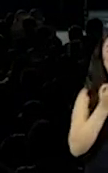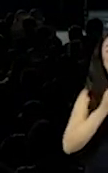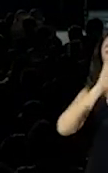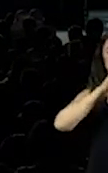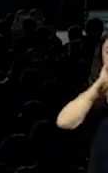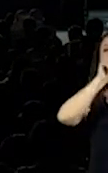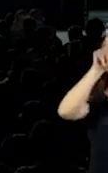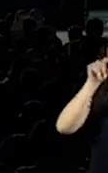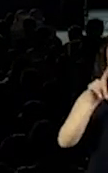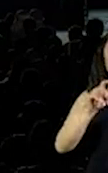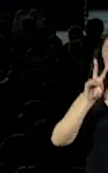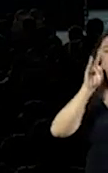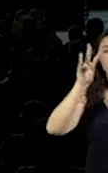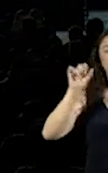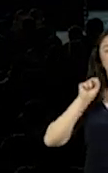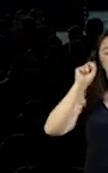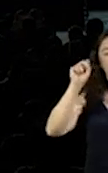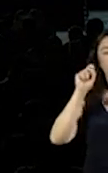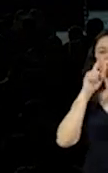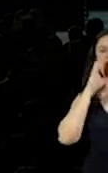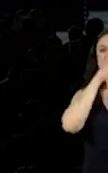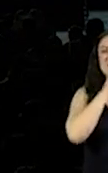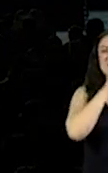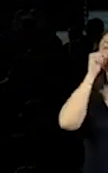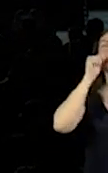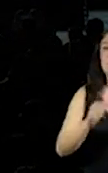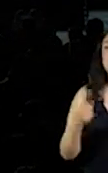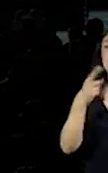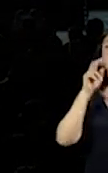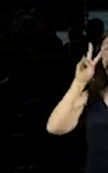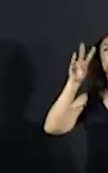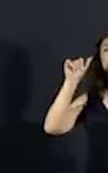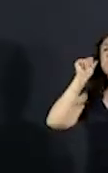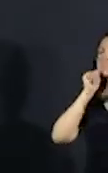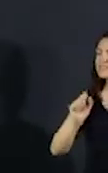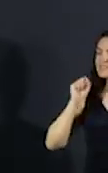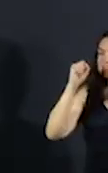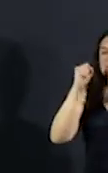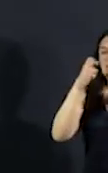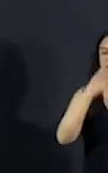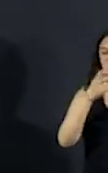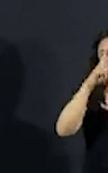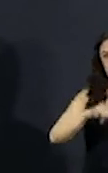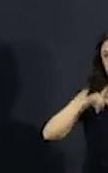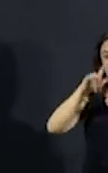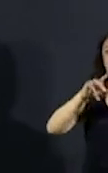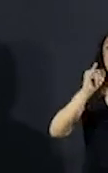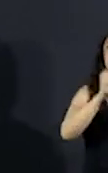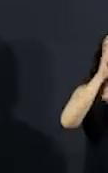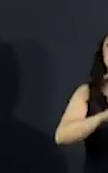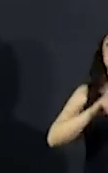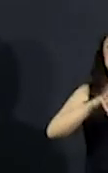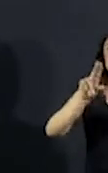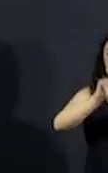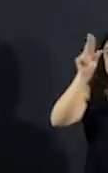que viva siempre Aguascalientes que viva siempre esta feria internacional de